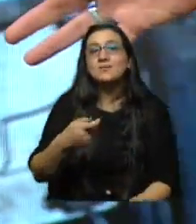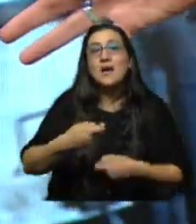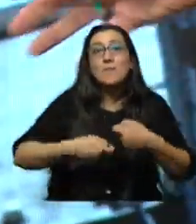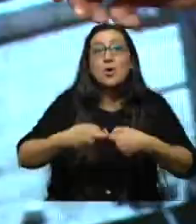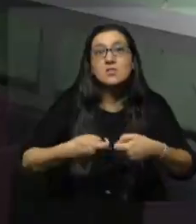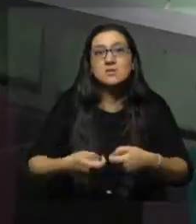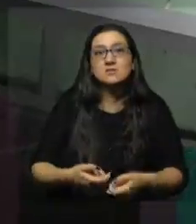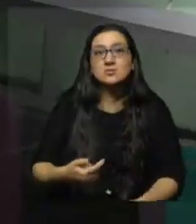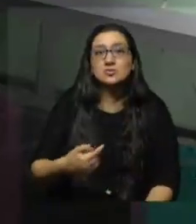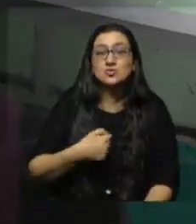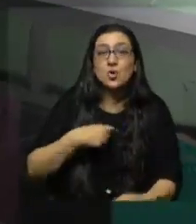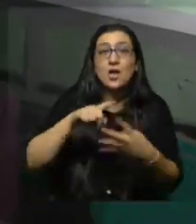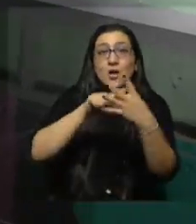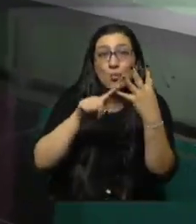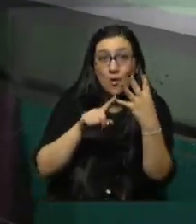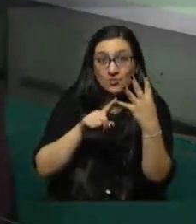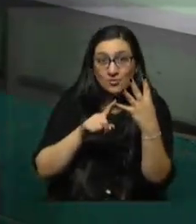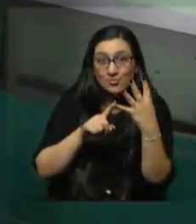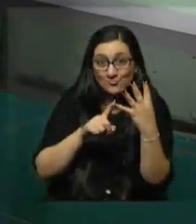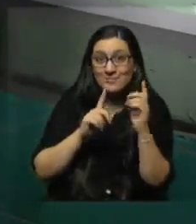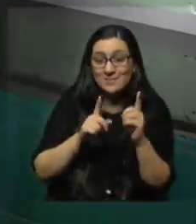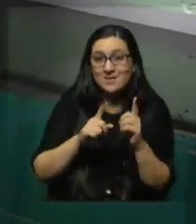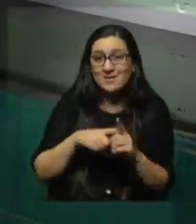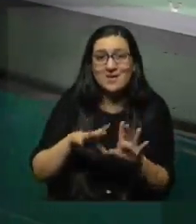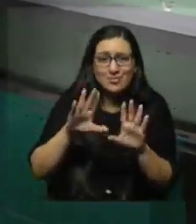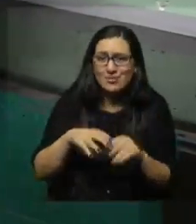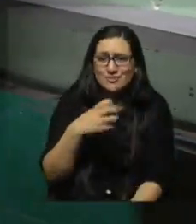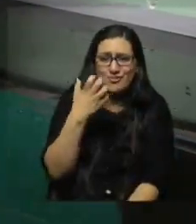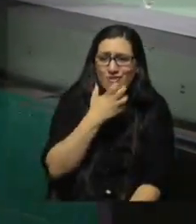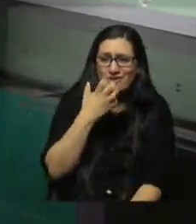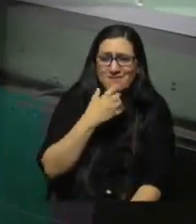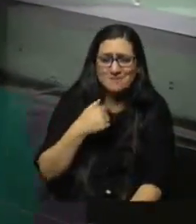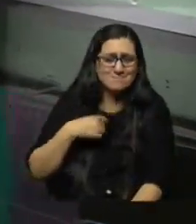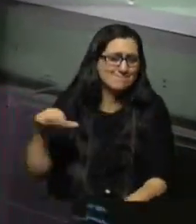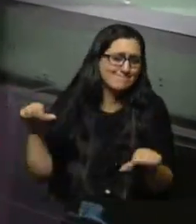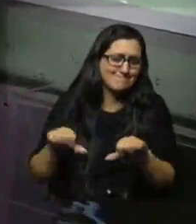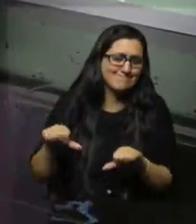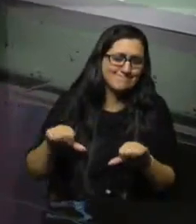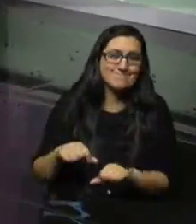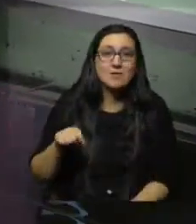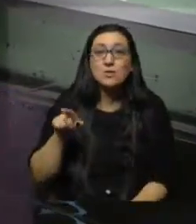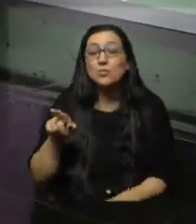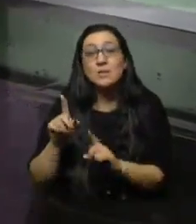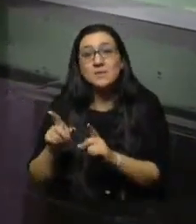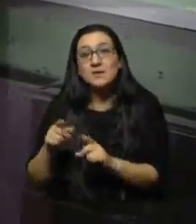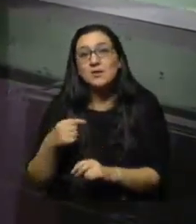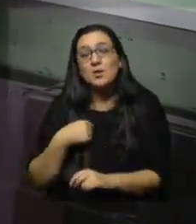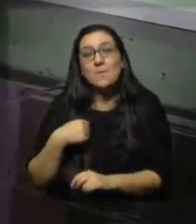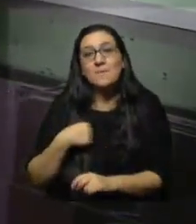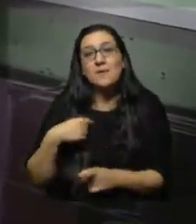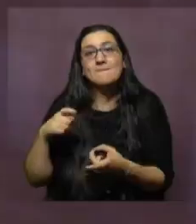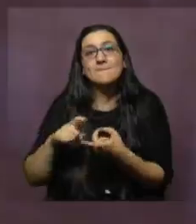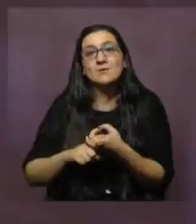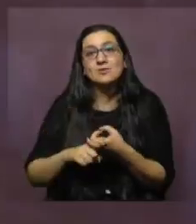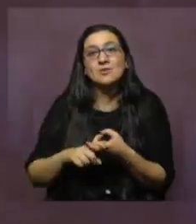estuvo? Yo estoy en 4 pencas, de las cuales me va horrible en las 4. Yo también, horrible. Con mi marido nada más de